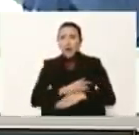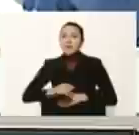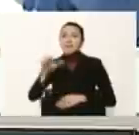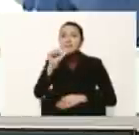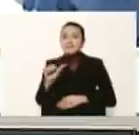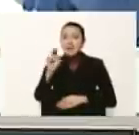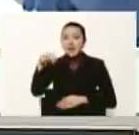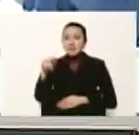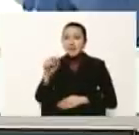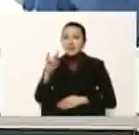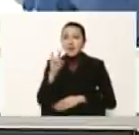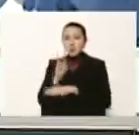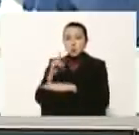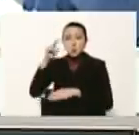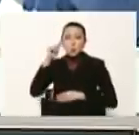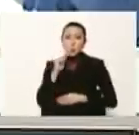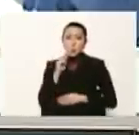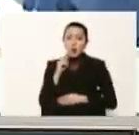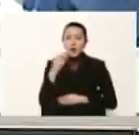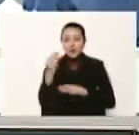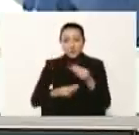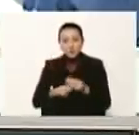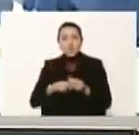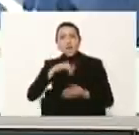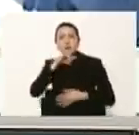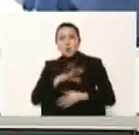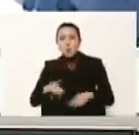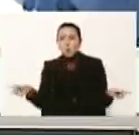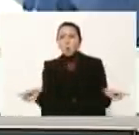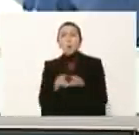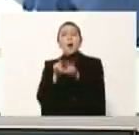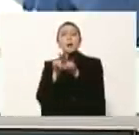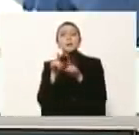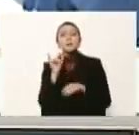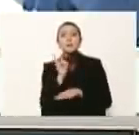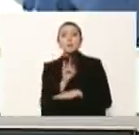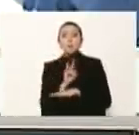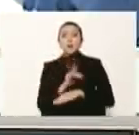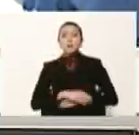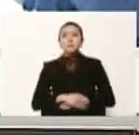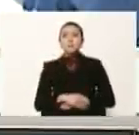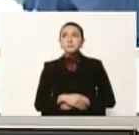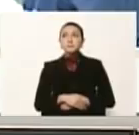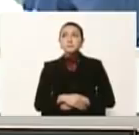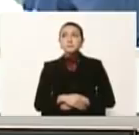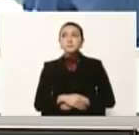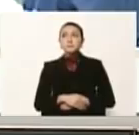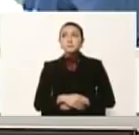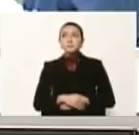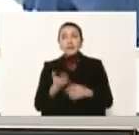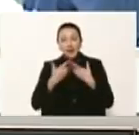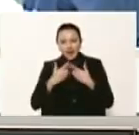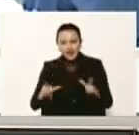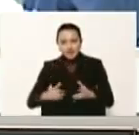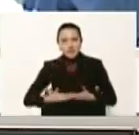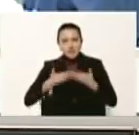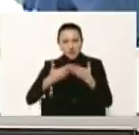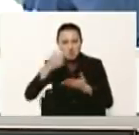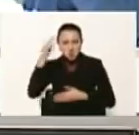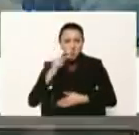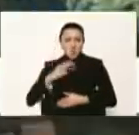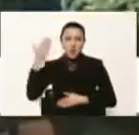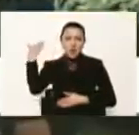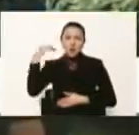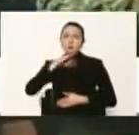Deben desistir de esa corriente histórica que traicionó la libertad que le dio nuestro padre libertador